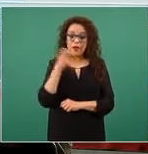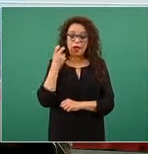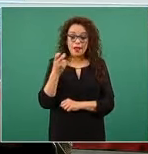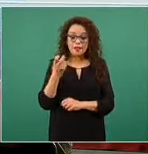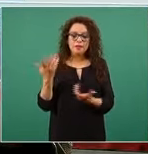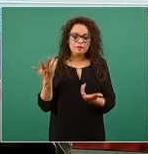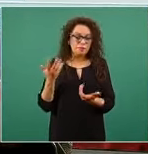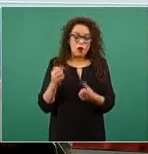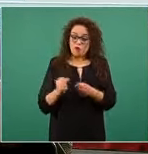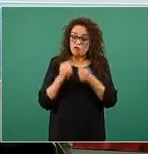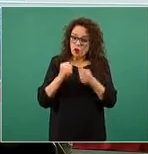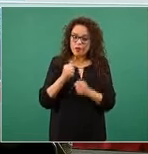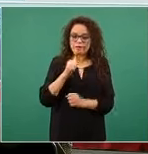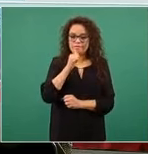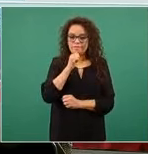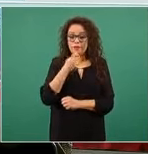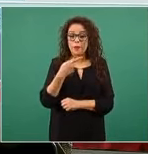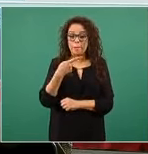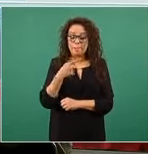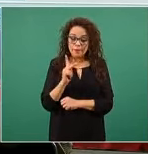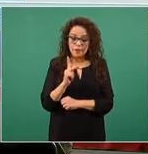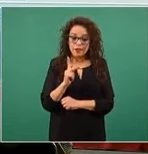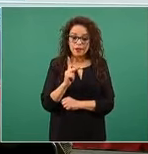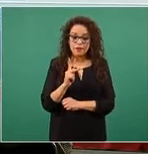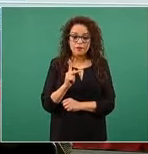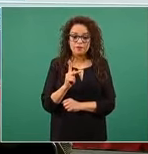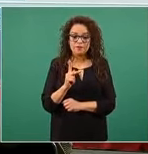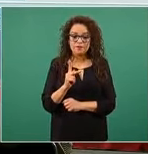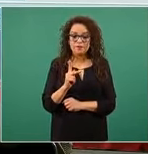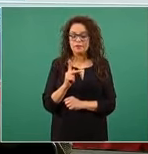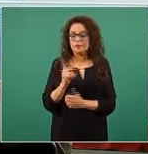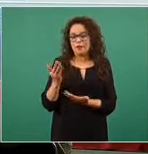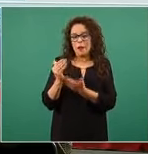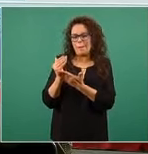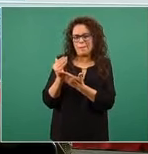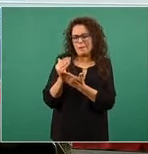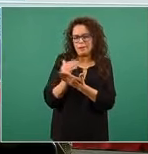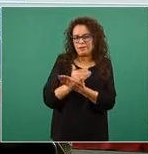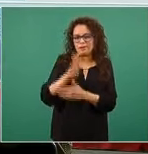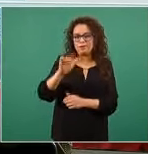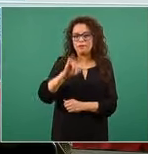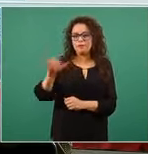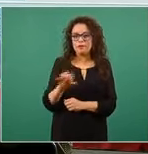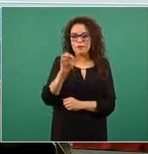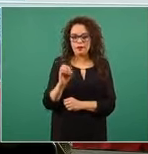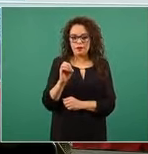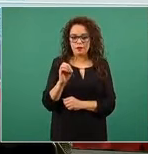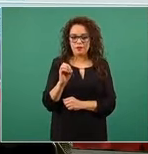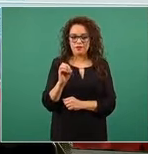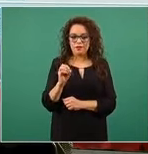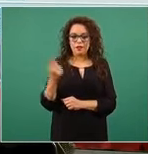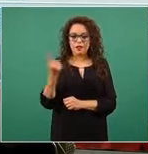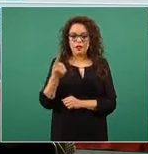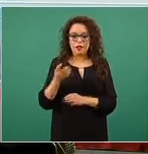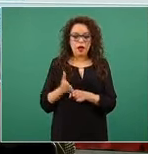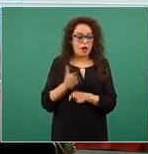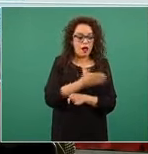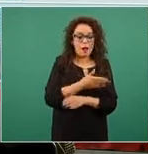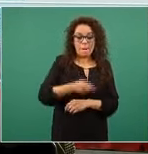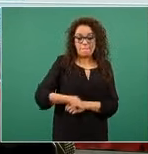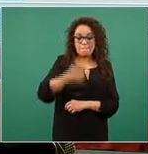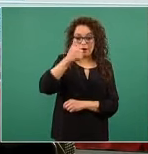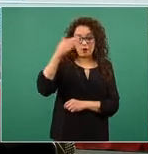es menor, es digamos un incremento que inclusive está en el punto más bajo que habíamos tenido después del primer